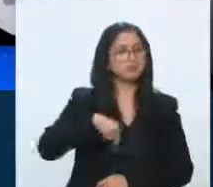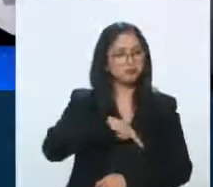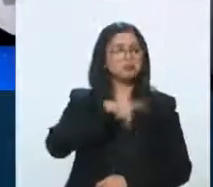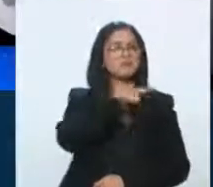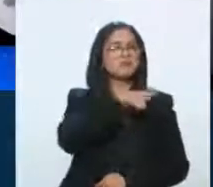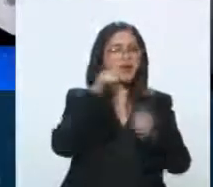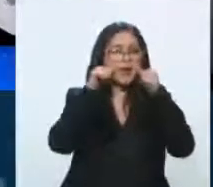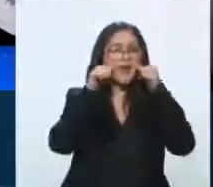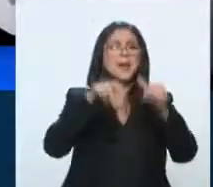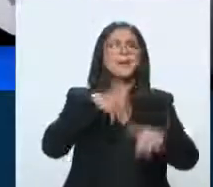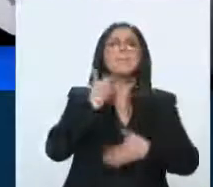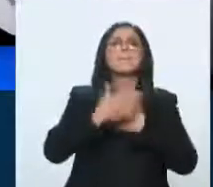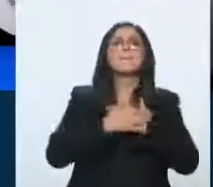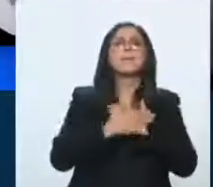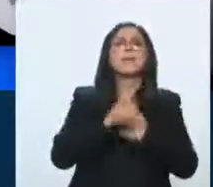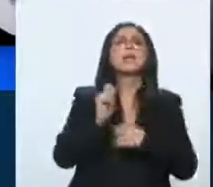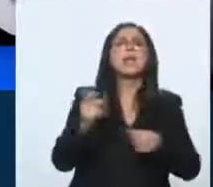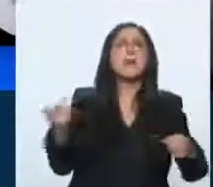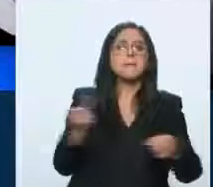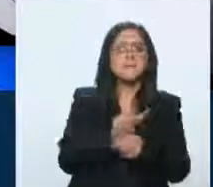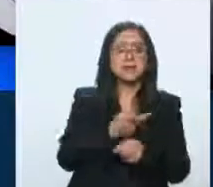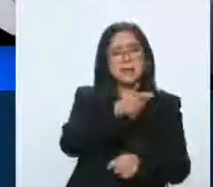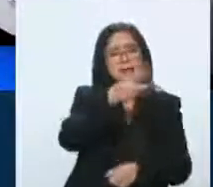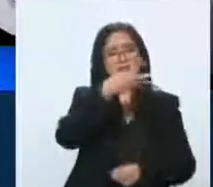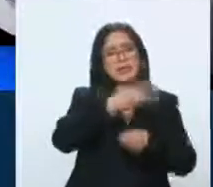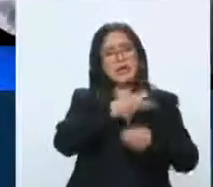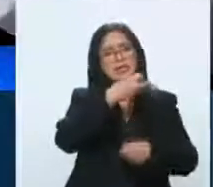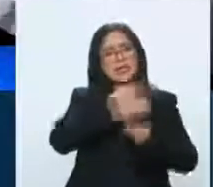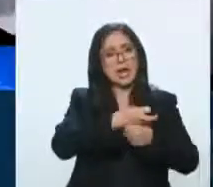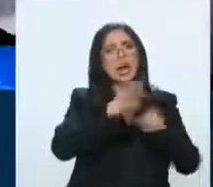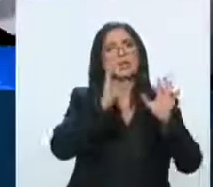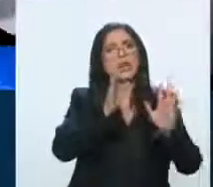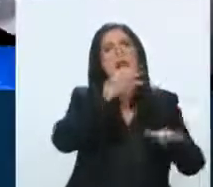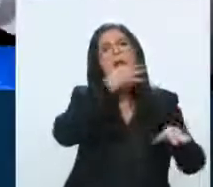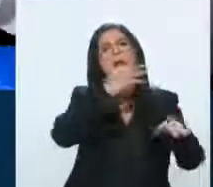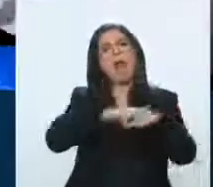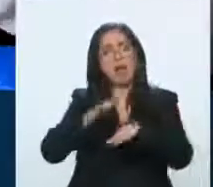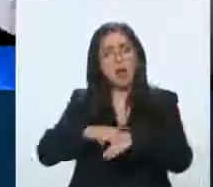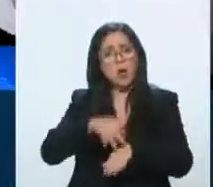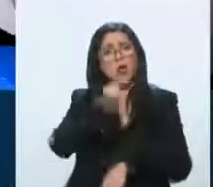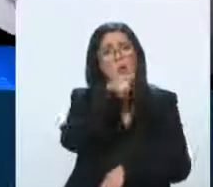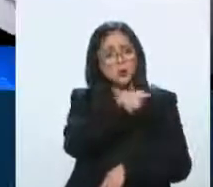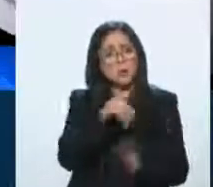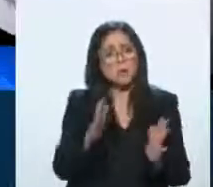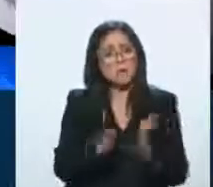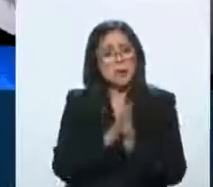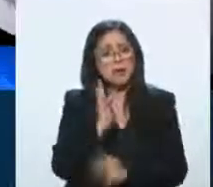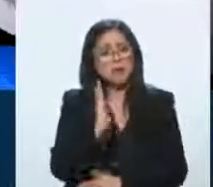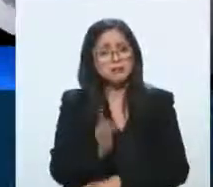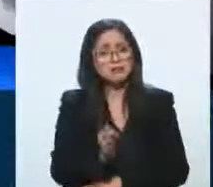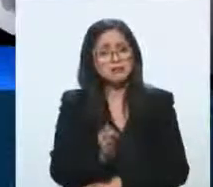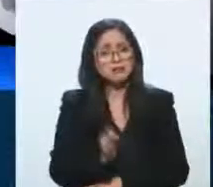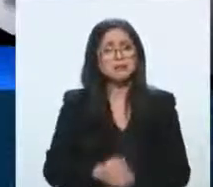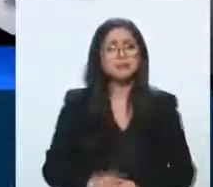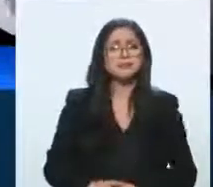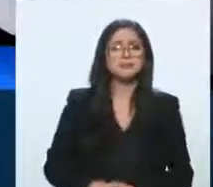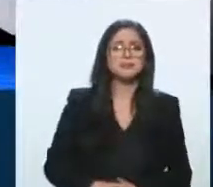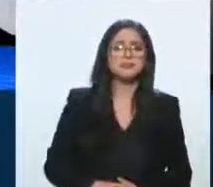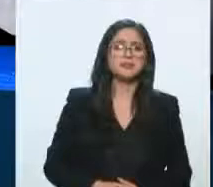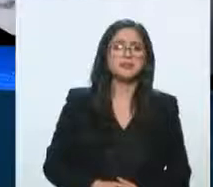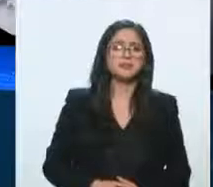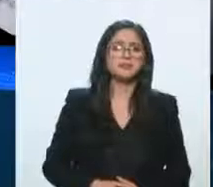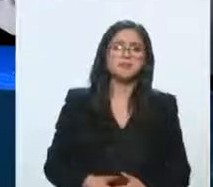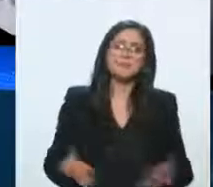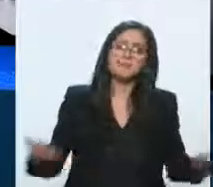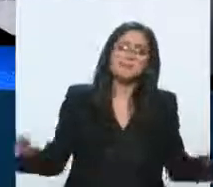de qué es lo que sigue, que es esta tercera encuesta que ya anunciaron. ¿Participarás nada más para despedirnos? No sabemos. Pues dependerá